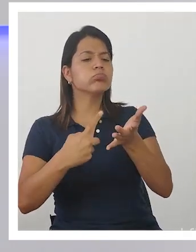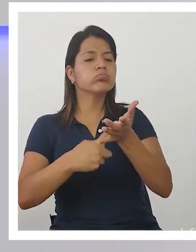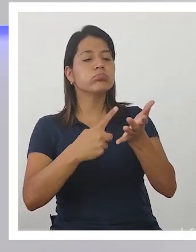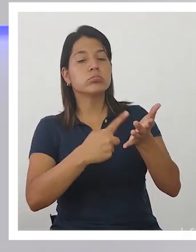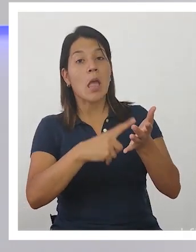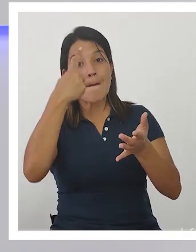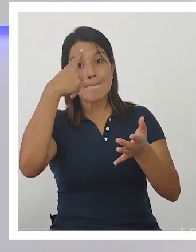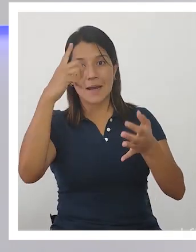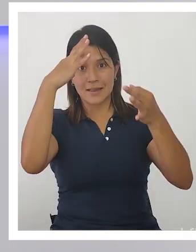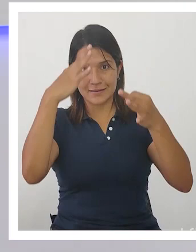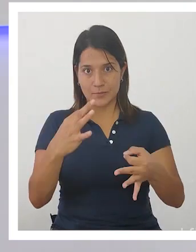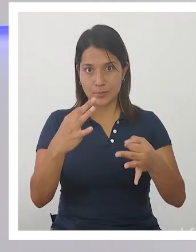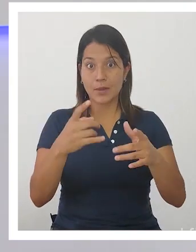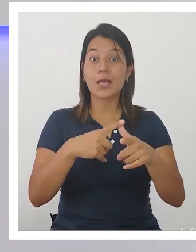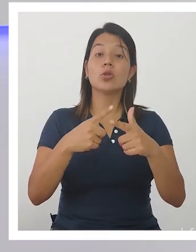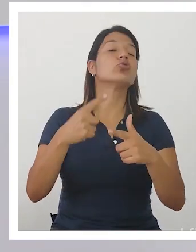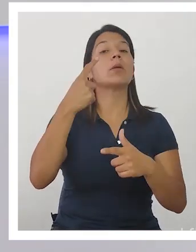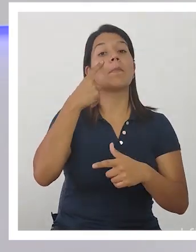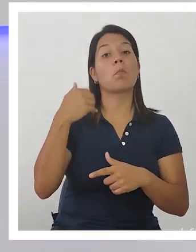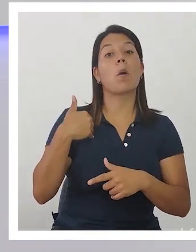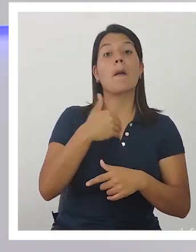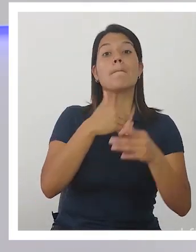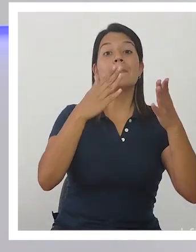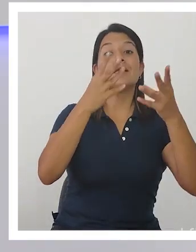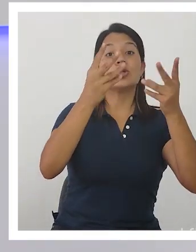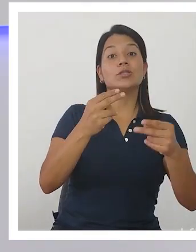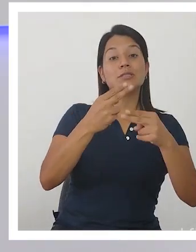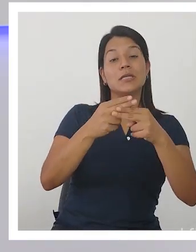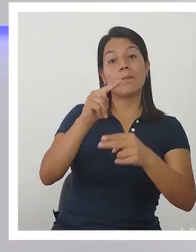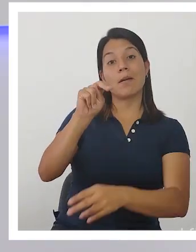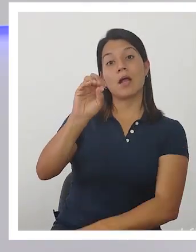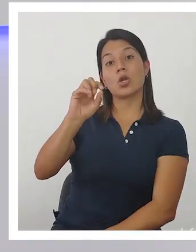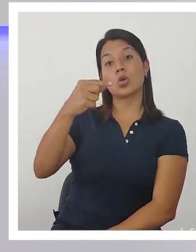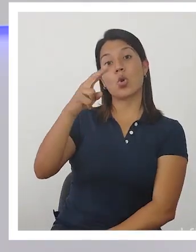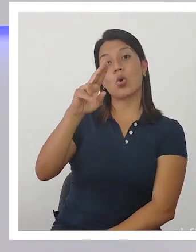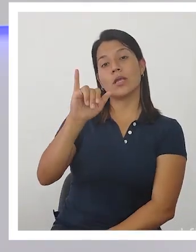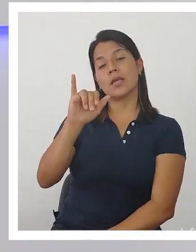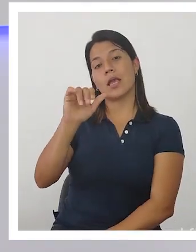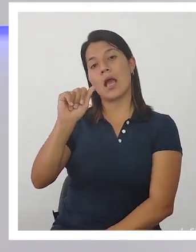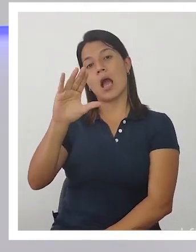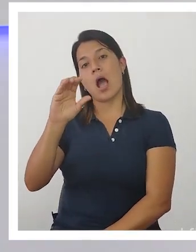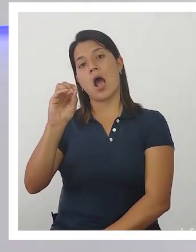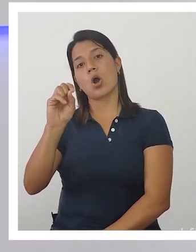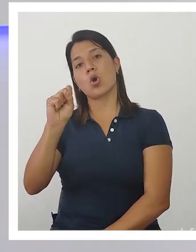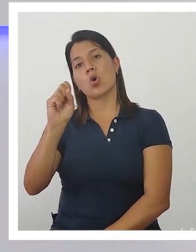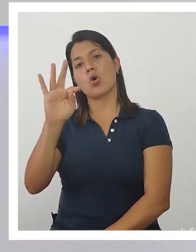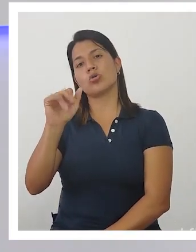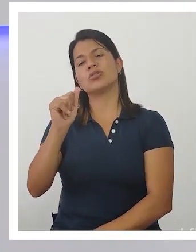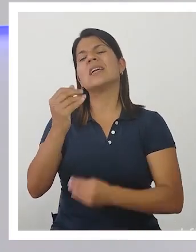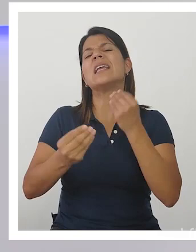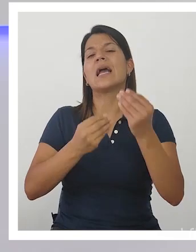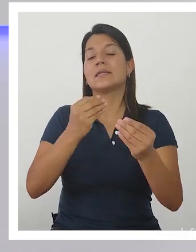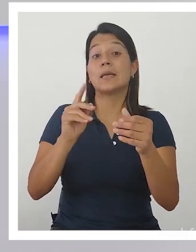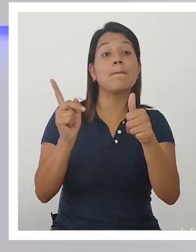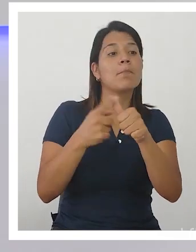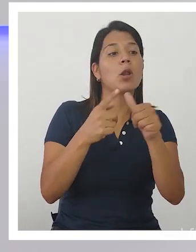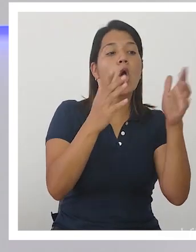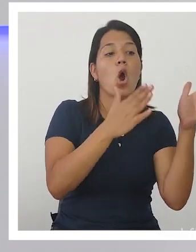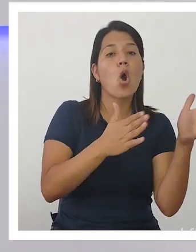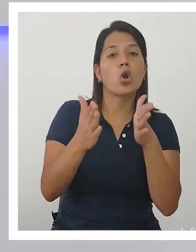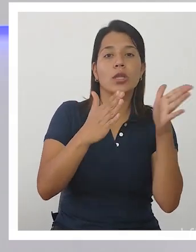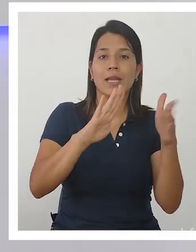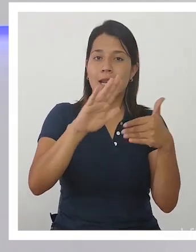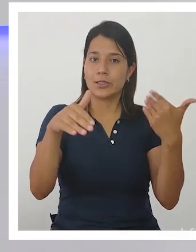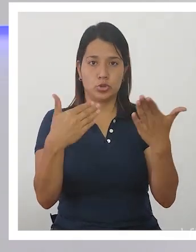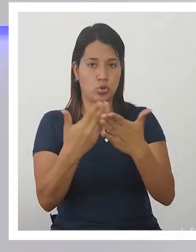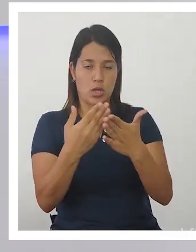el ministro de Hacienda, Noguera Acosta, lo primero que hace es ordenar la casa. Y empezamos a ver recortes presupuestarios, empezamos a ver